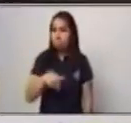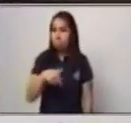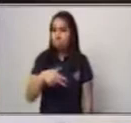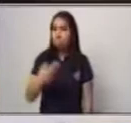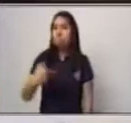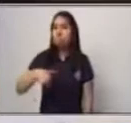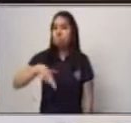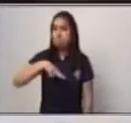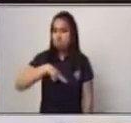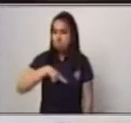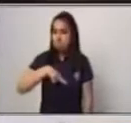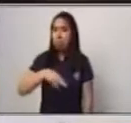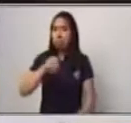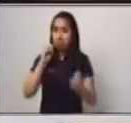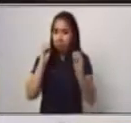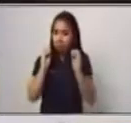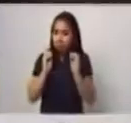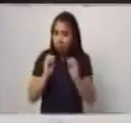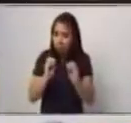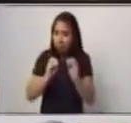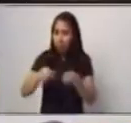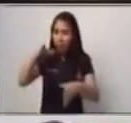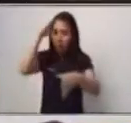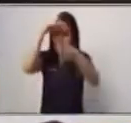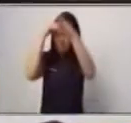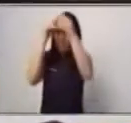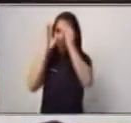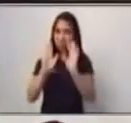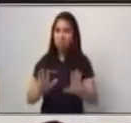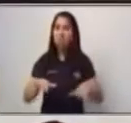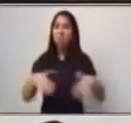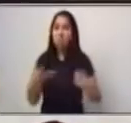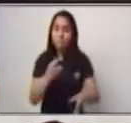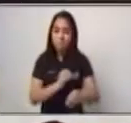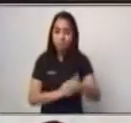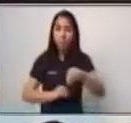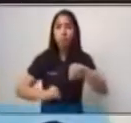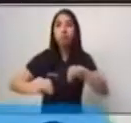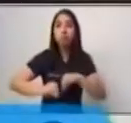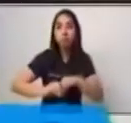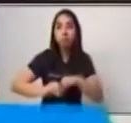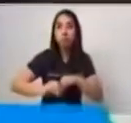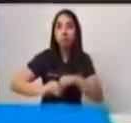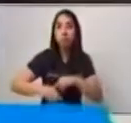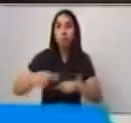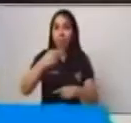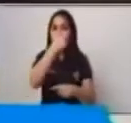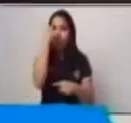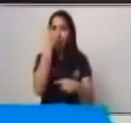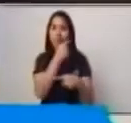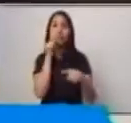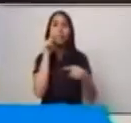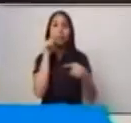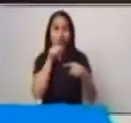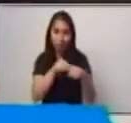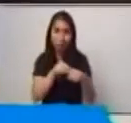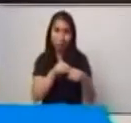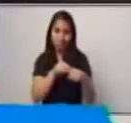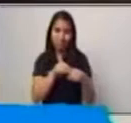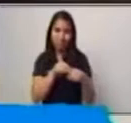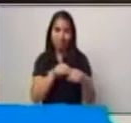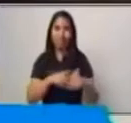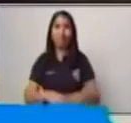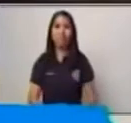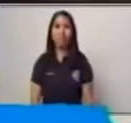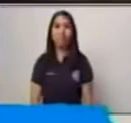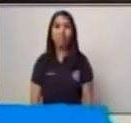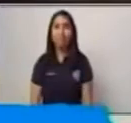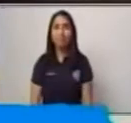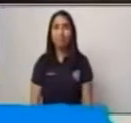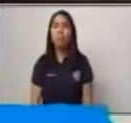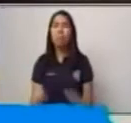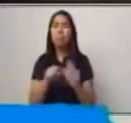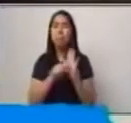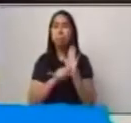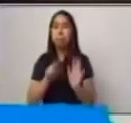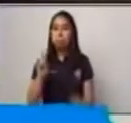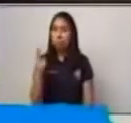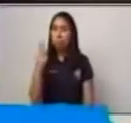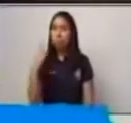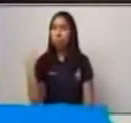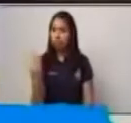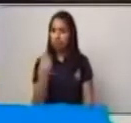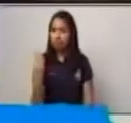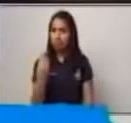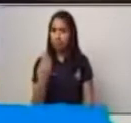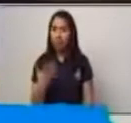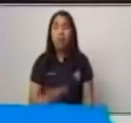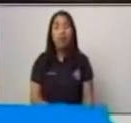tema modificadores del sujeto del área de comunicación y lenguaje para segundo básico. Y si en casa hay